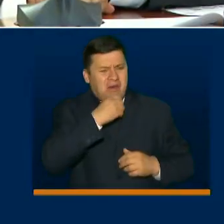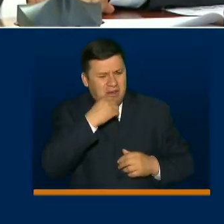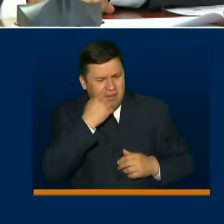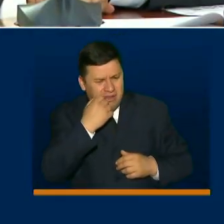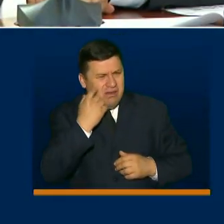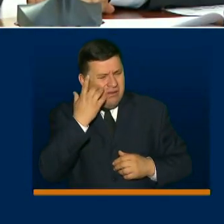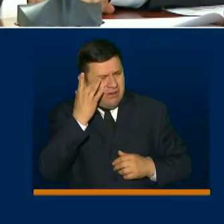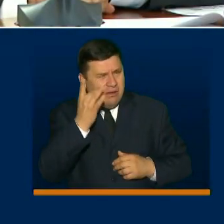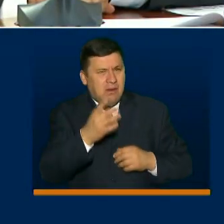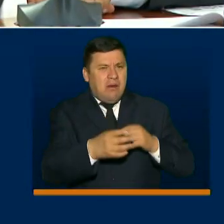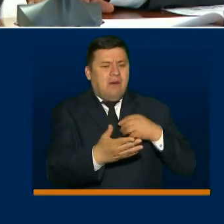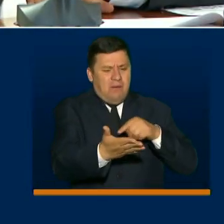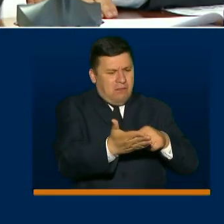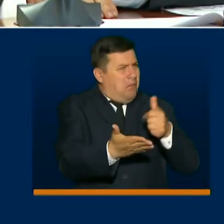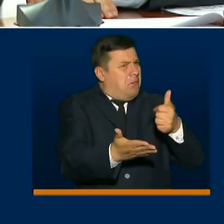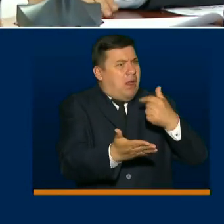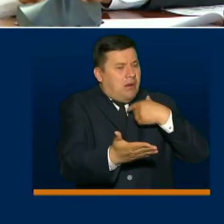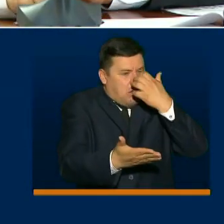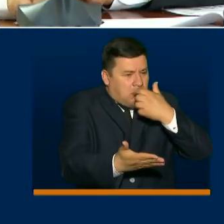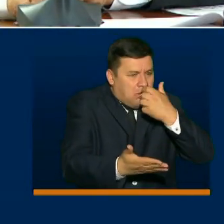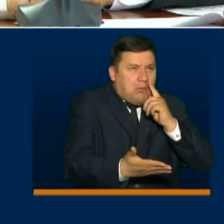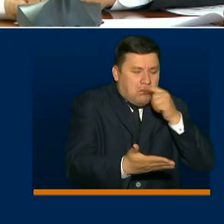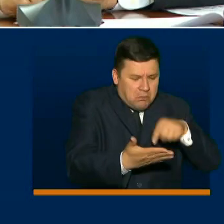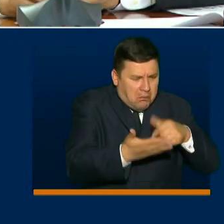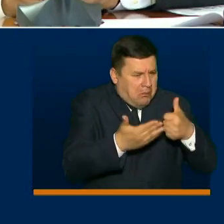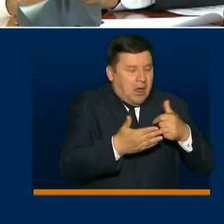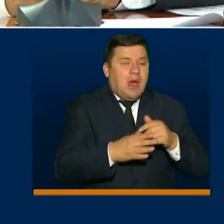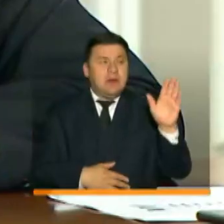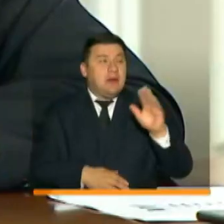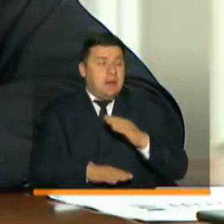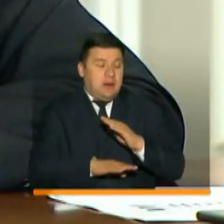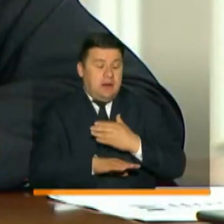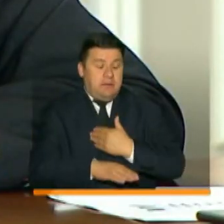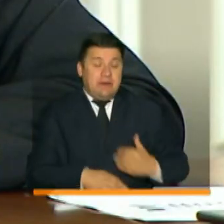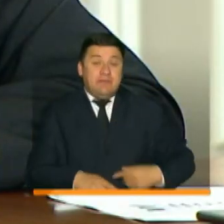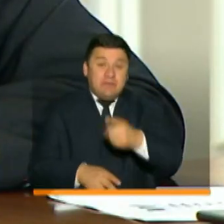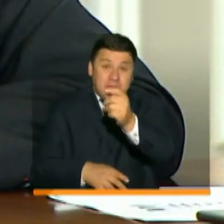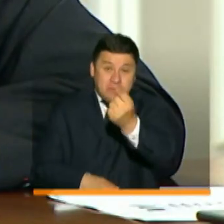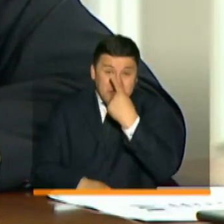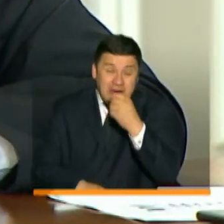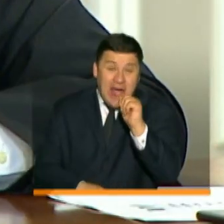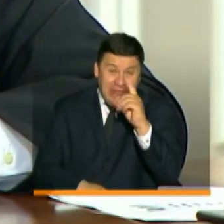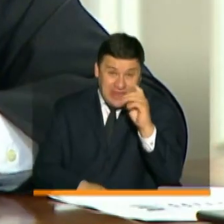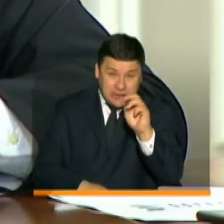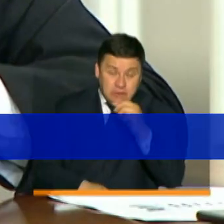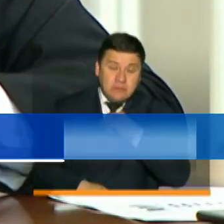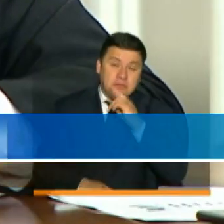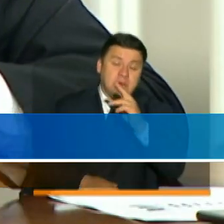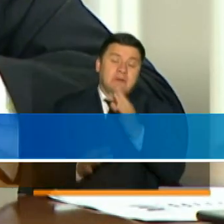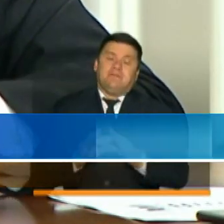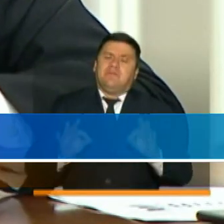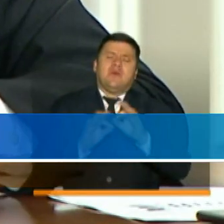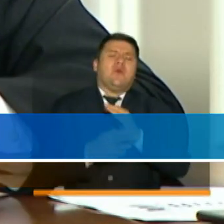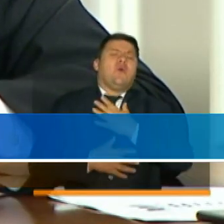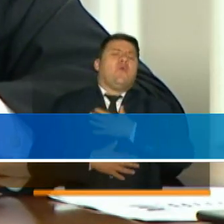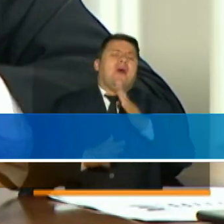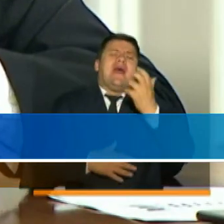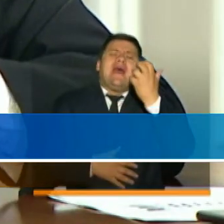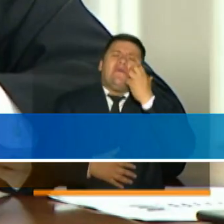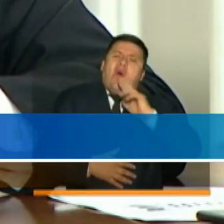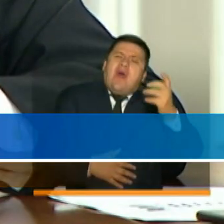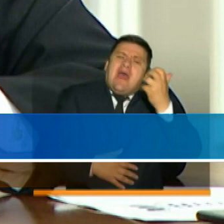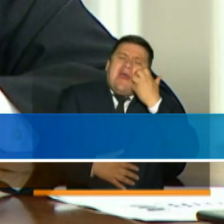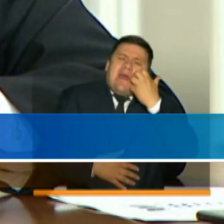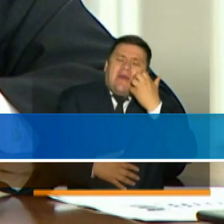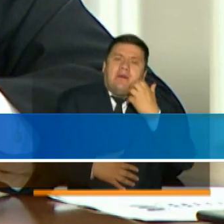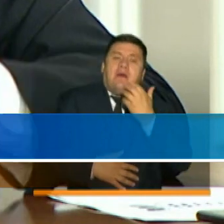al ministro de Salud, Fernando Ruiz, quien reiteró el mensaje de la recuperación clínica. Lo importante en COVID y en cualquier otra enfermedad es